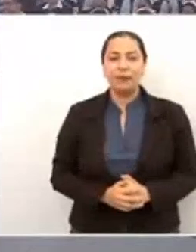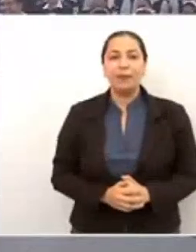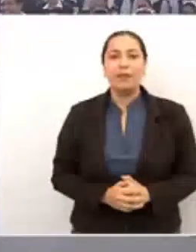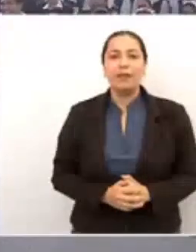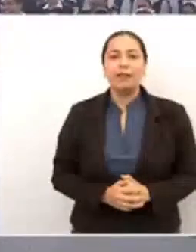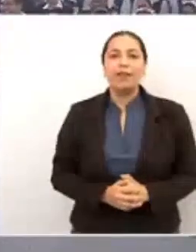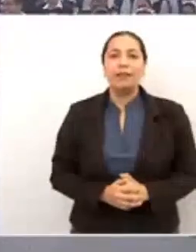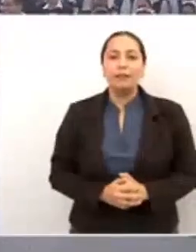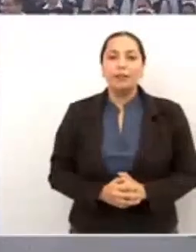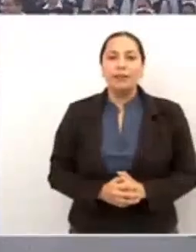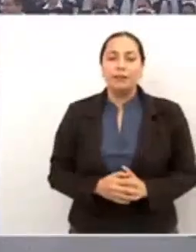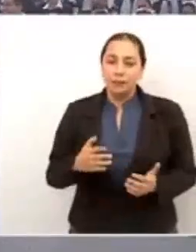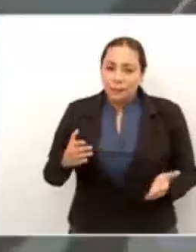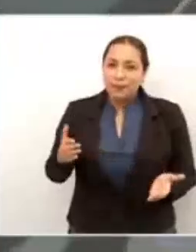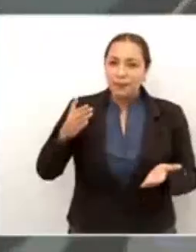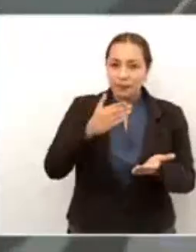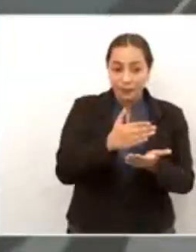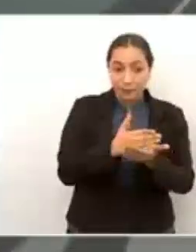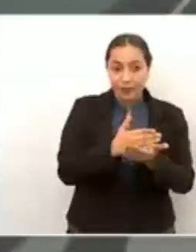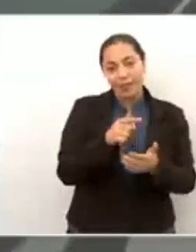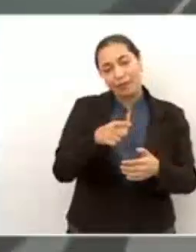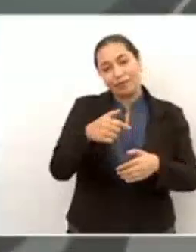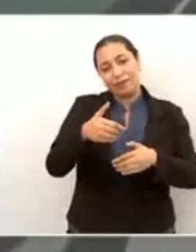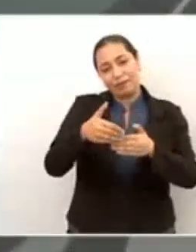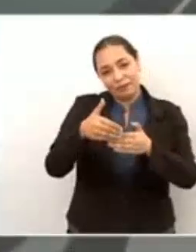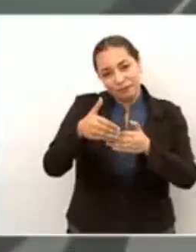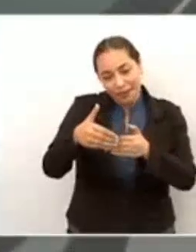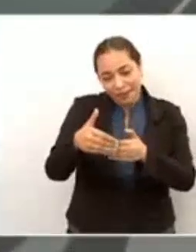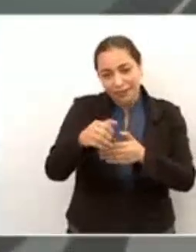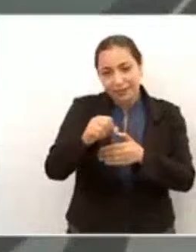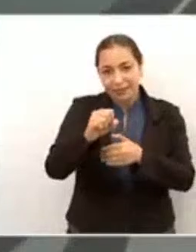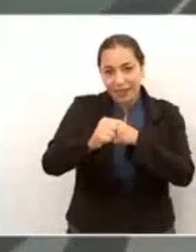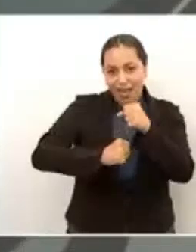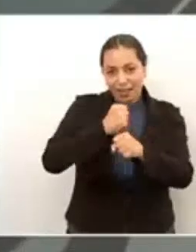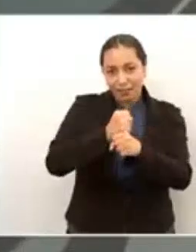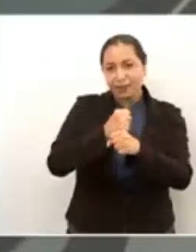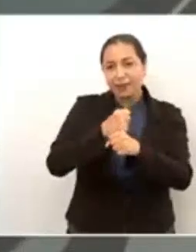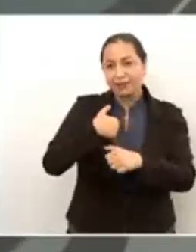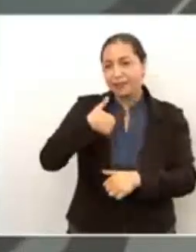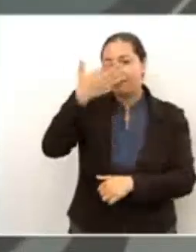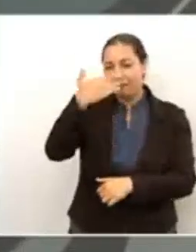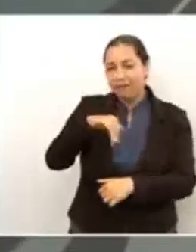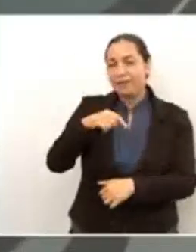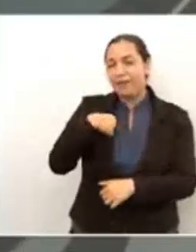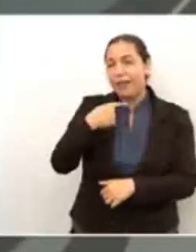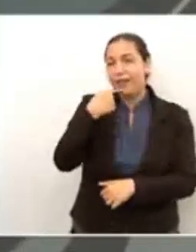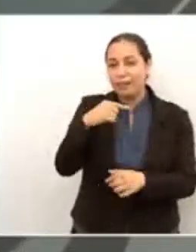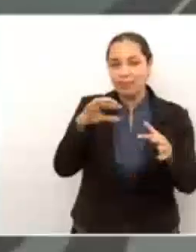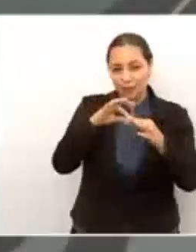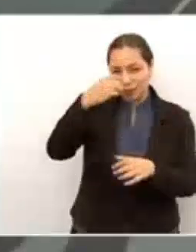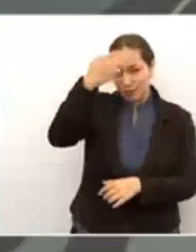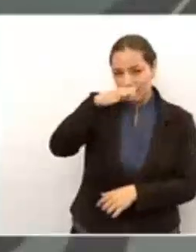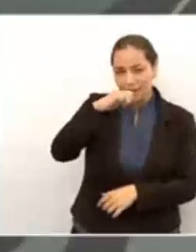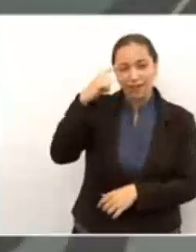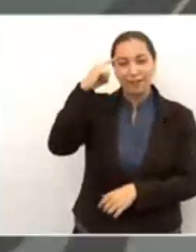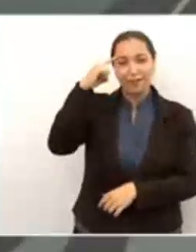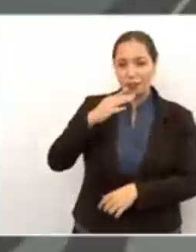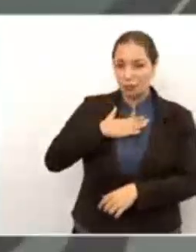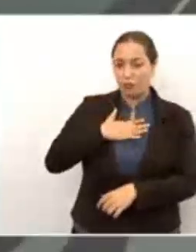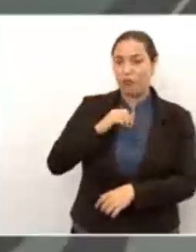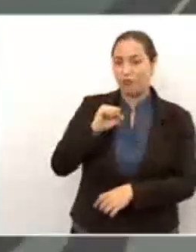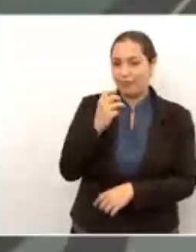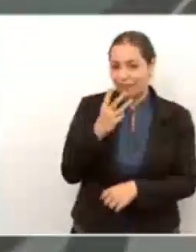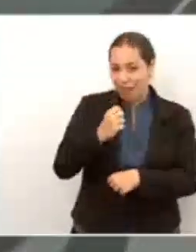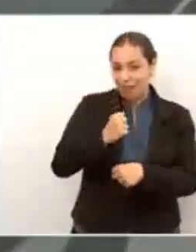Llegamos a los 60 años. Sé de lo que les hablo porque tengo 63. Ya los